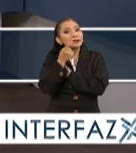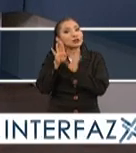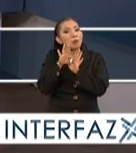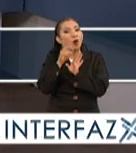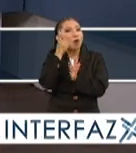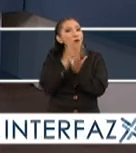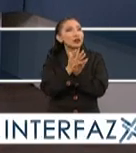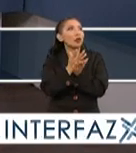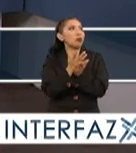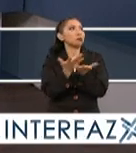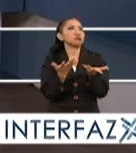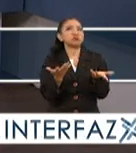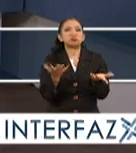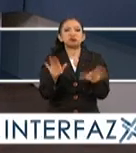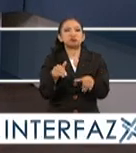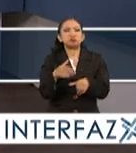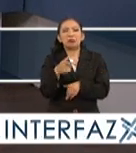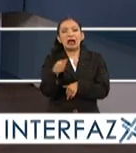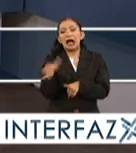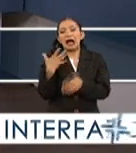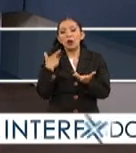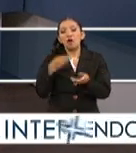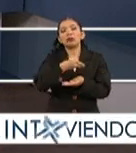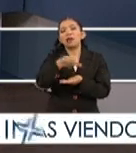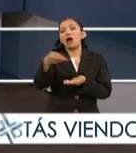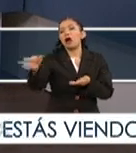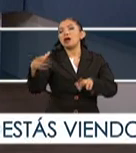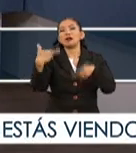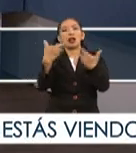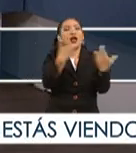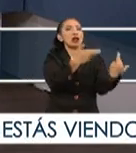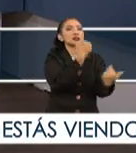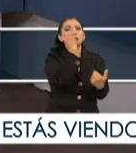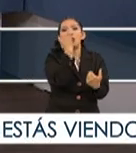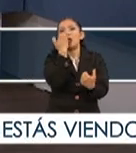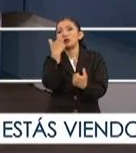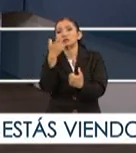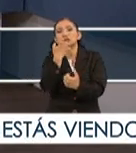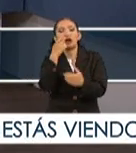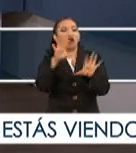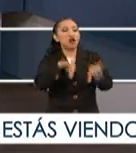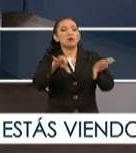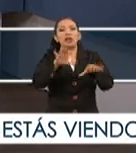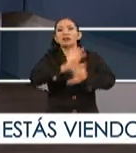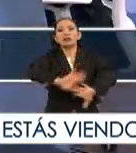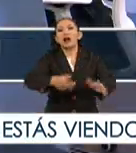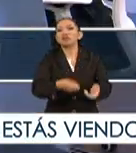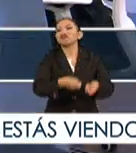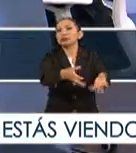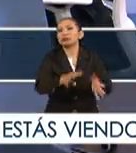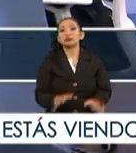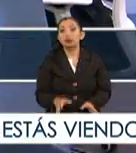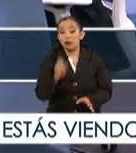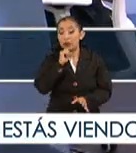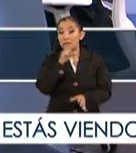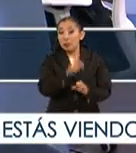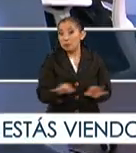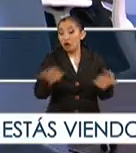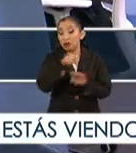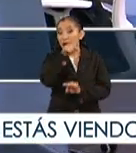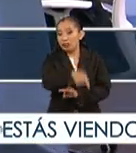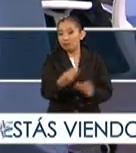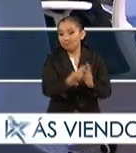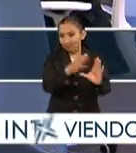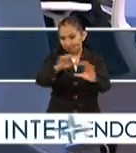que solamente sea el hecho de distribuir o de dotar escuelas con aparatos electrónicos, sino lo importante